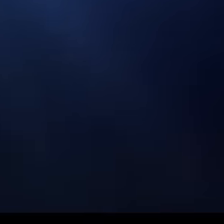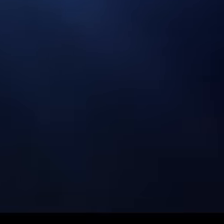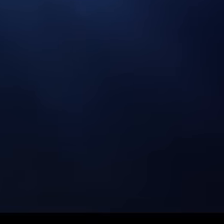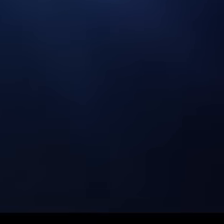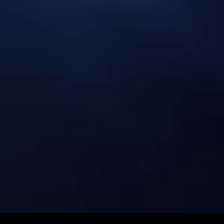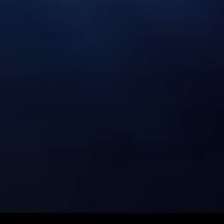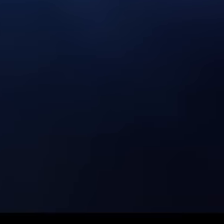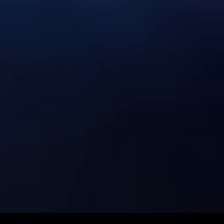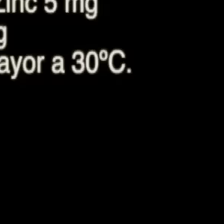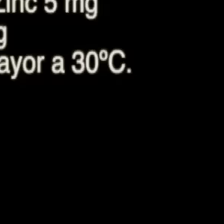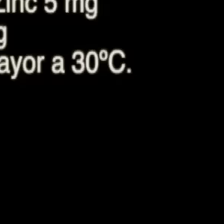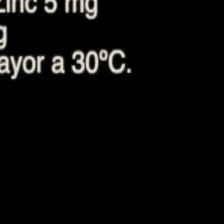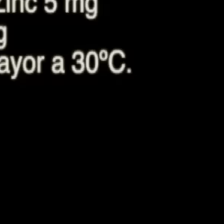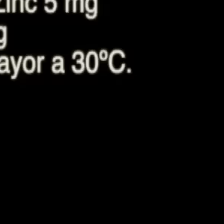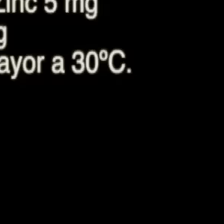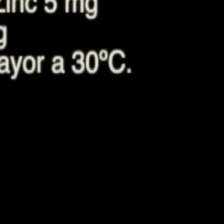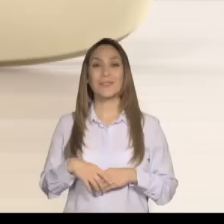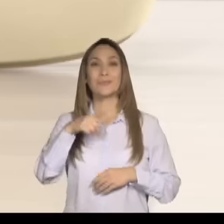encanta. MK.